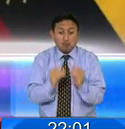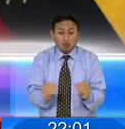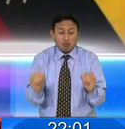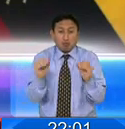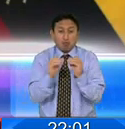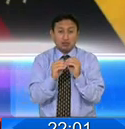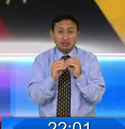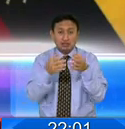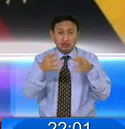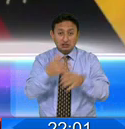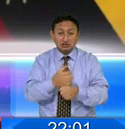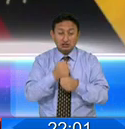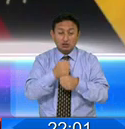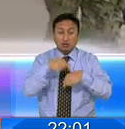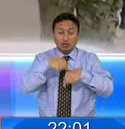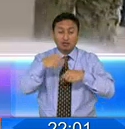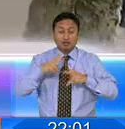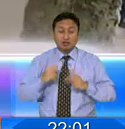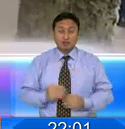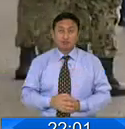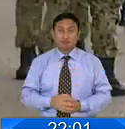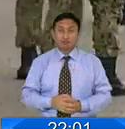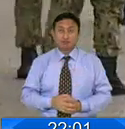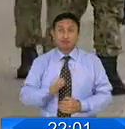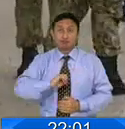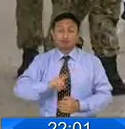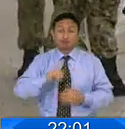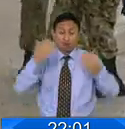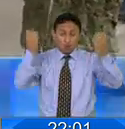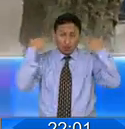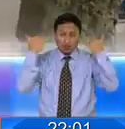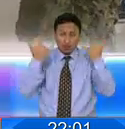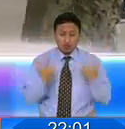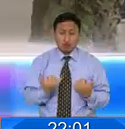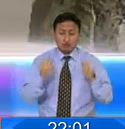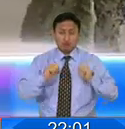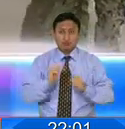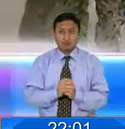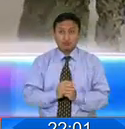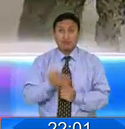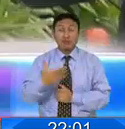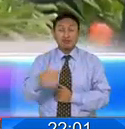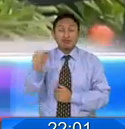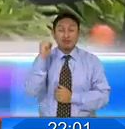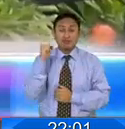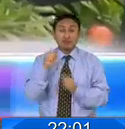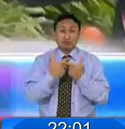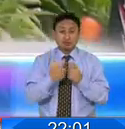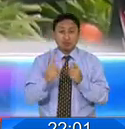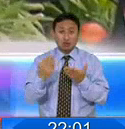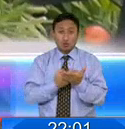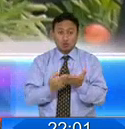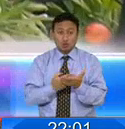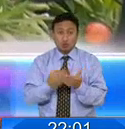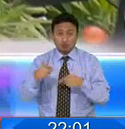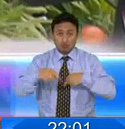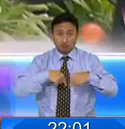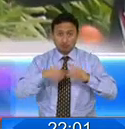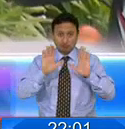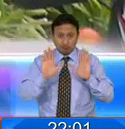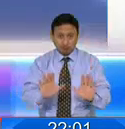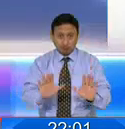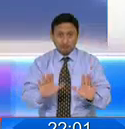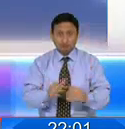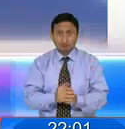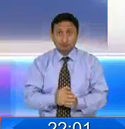las garantías de seguridad sanitaria. De esta manera, en Guayaquil se limitará el ejercicio del derecho a la libertad de reunión y libertad de tránsito.